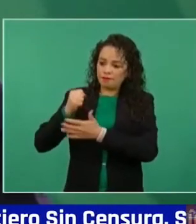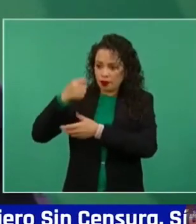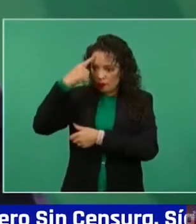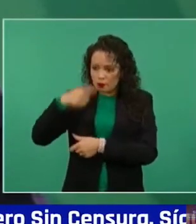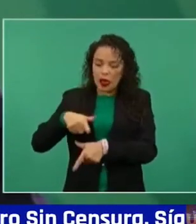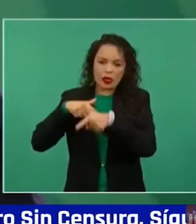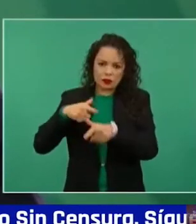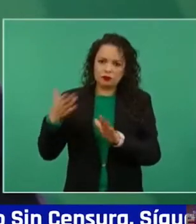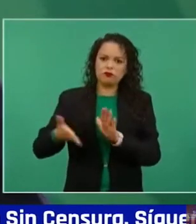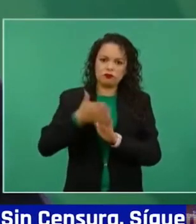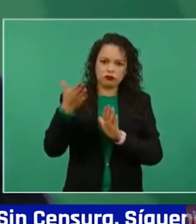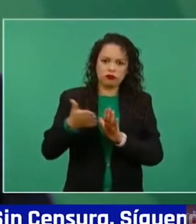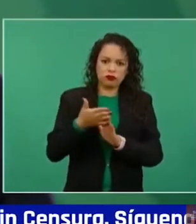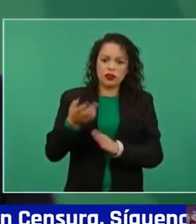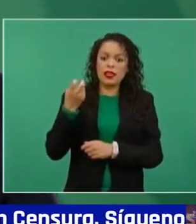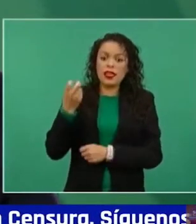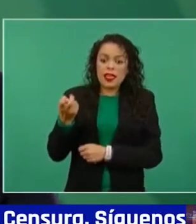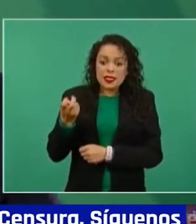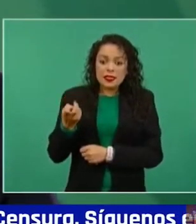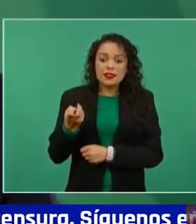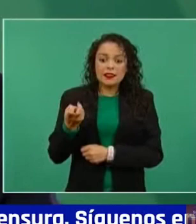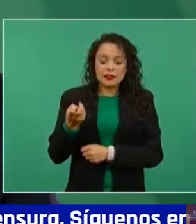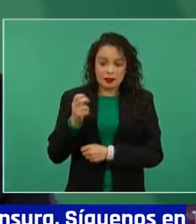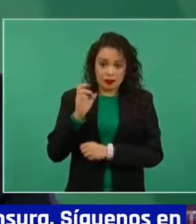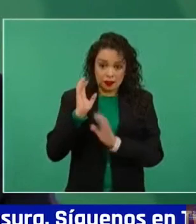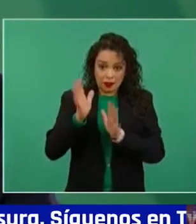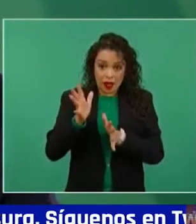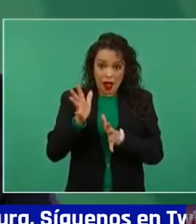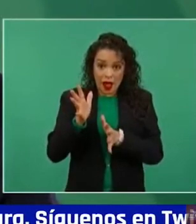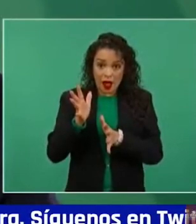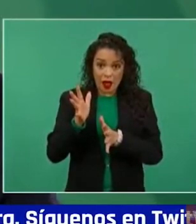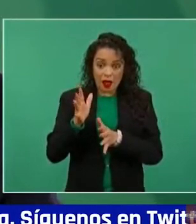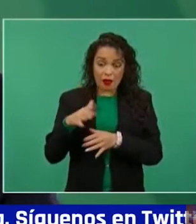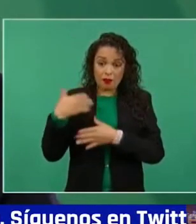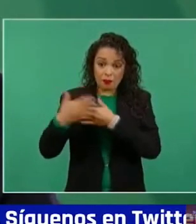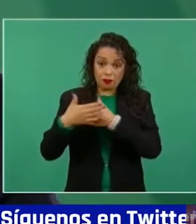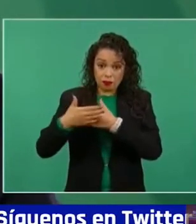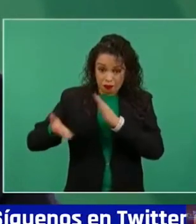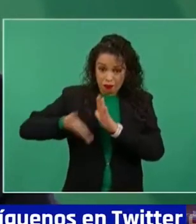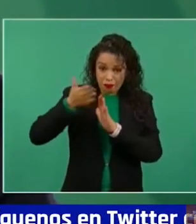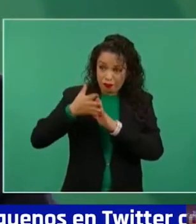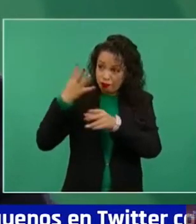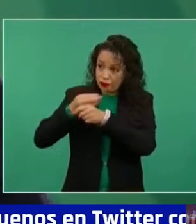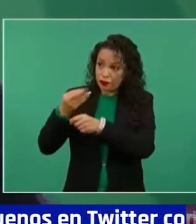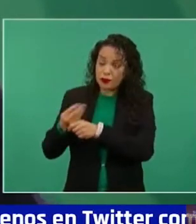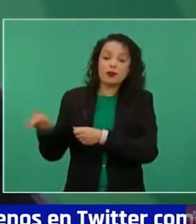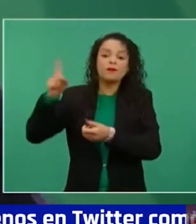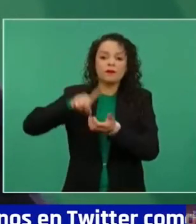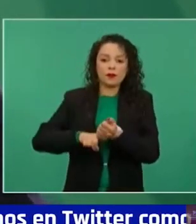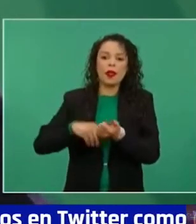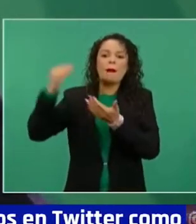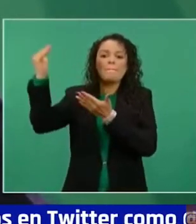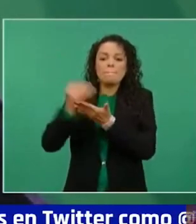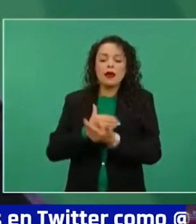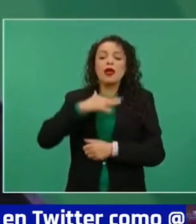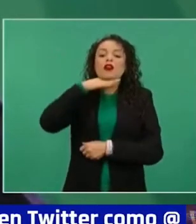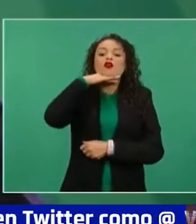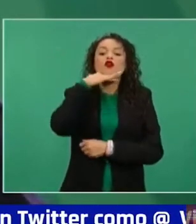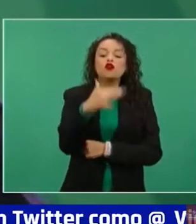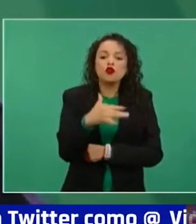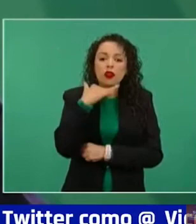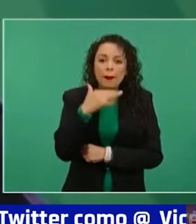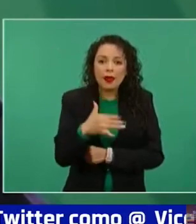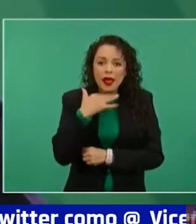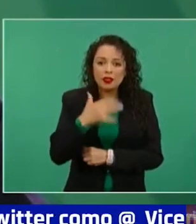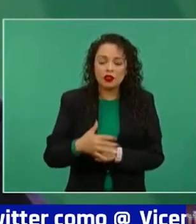contribuido al Producto Interno Bruto de este país e incluso a nivel mundial. Entonces hay que tener eso muy